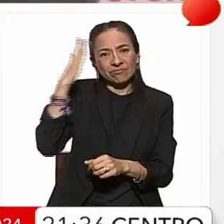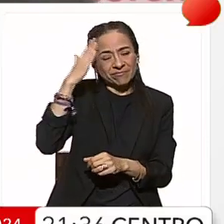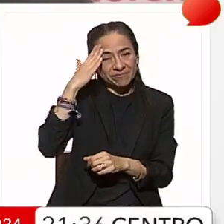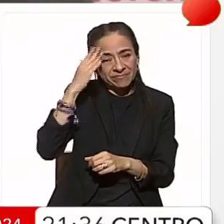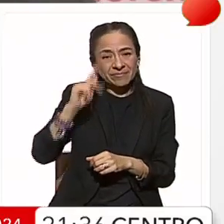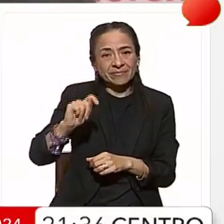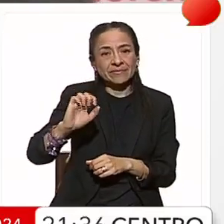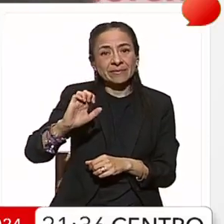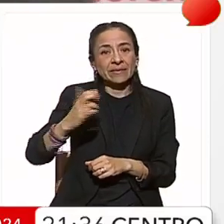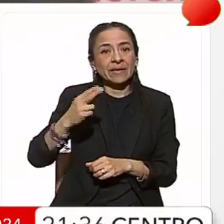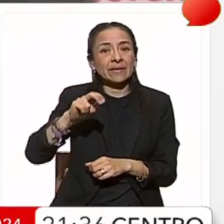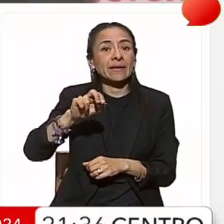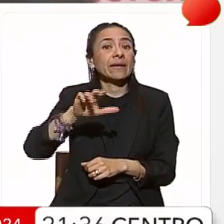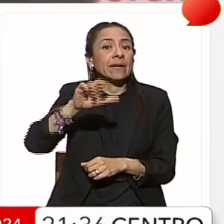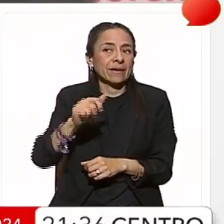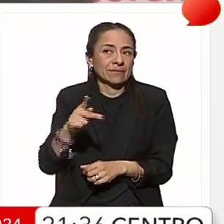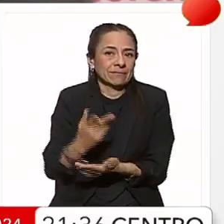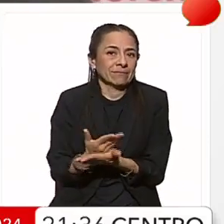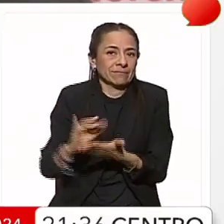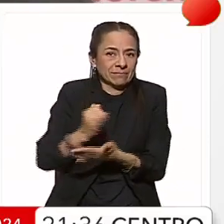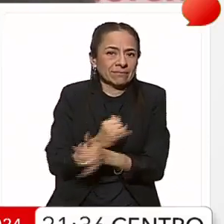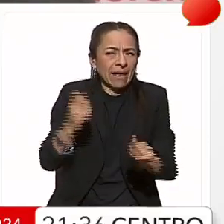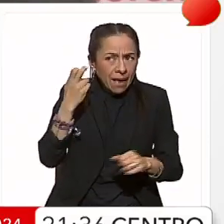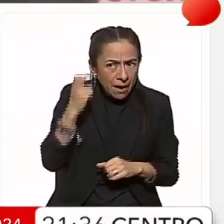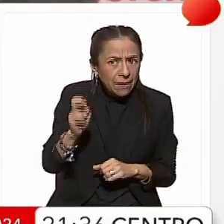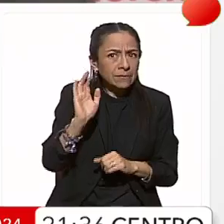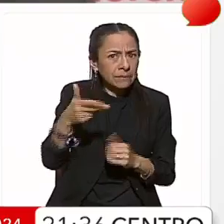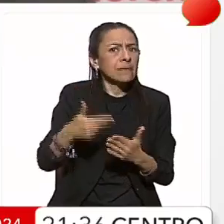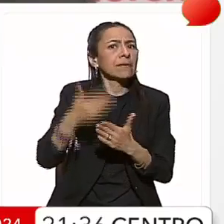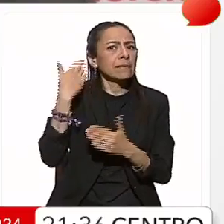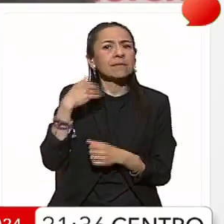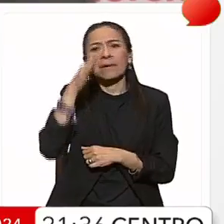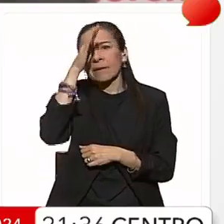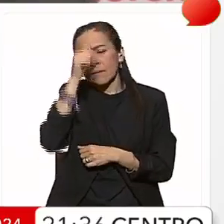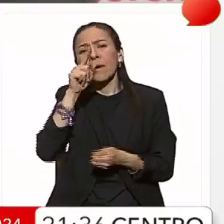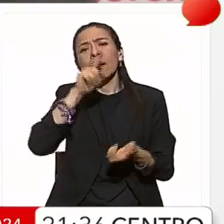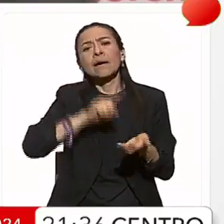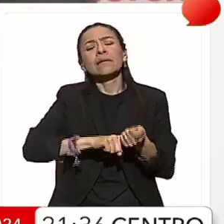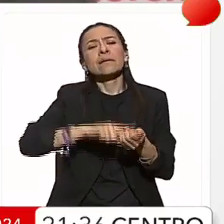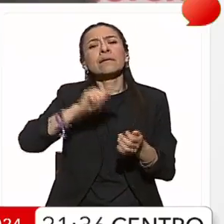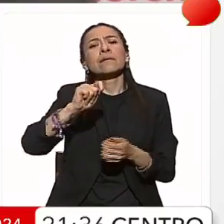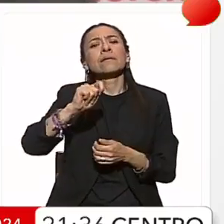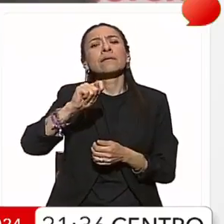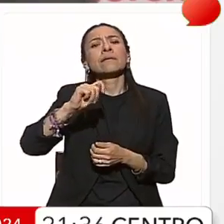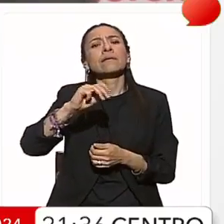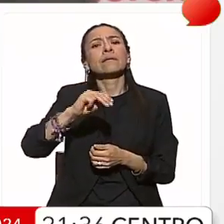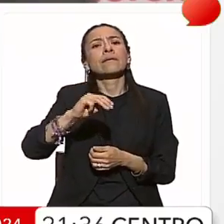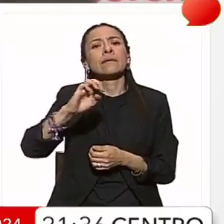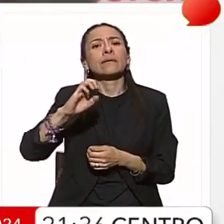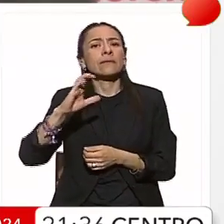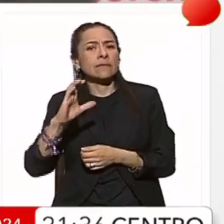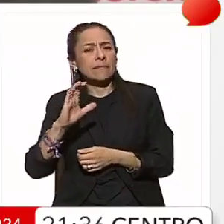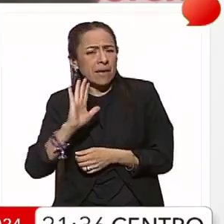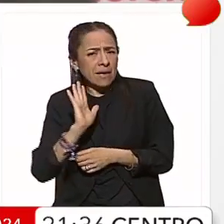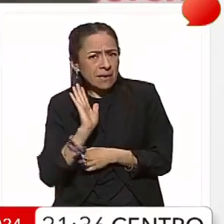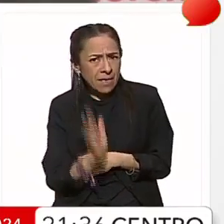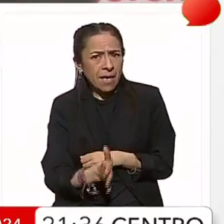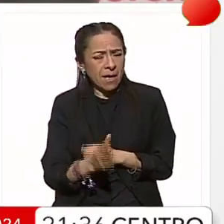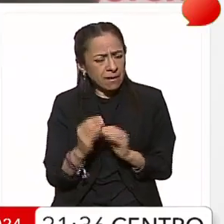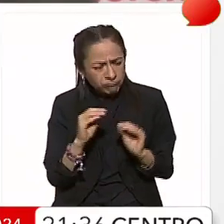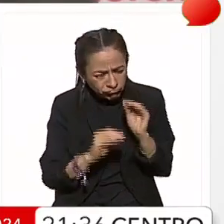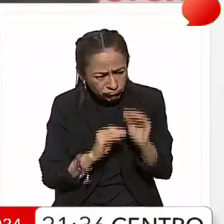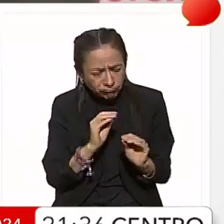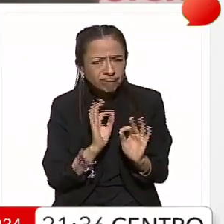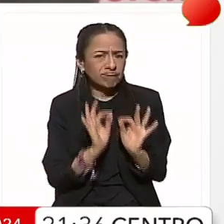que acordamos, es lo que está previsto en el TEMEC. Se va a cumplir, una duda,